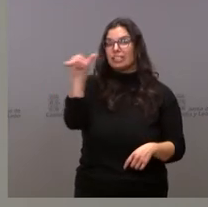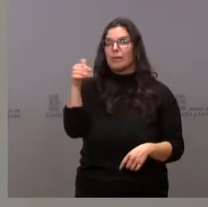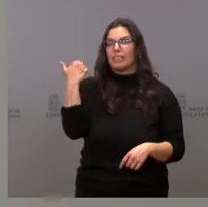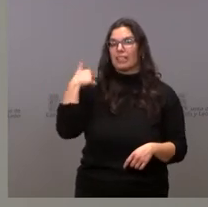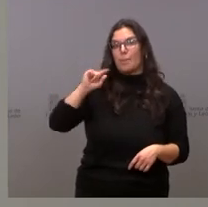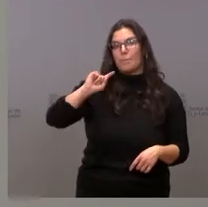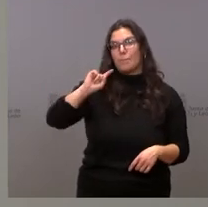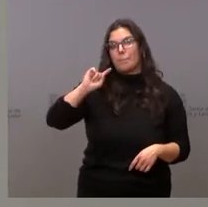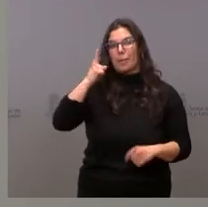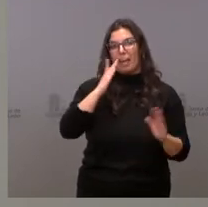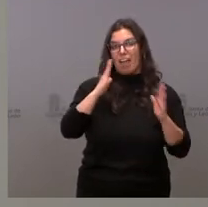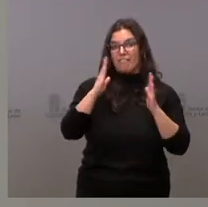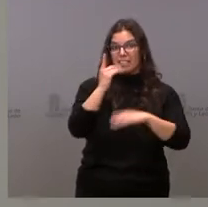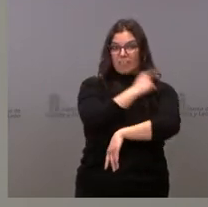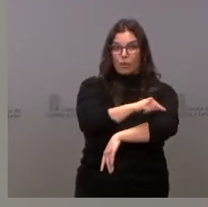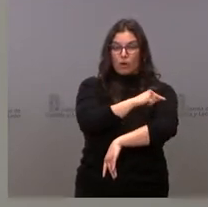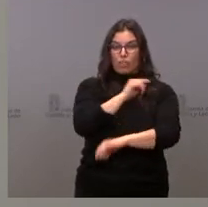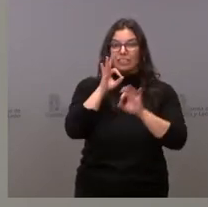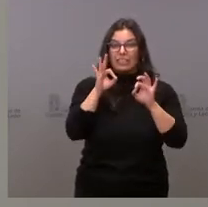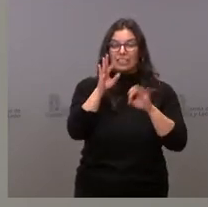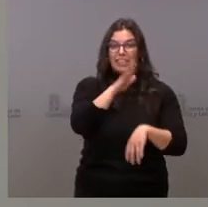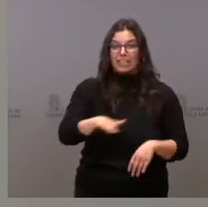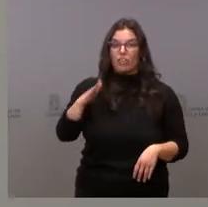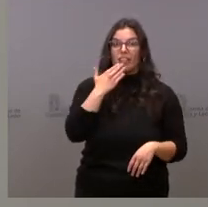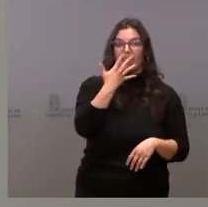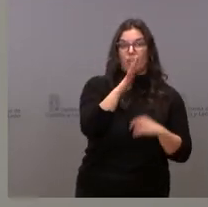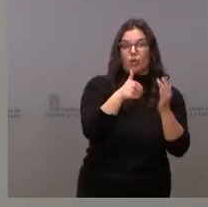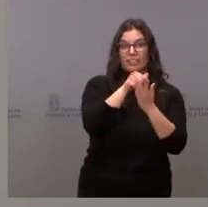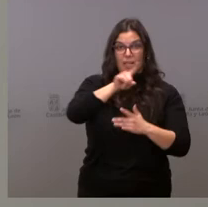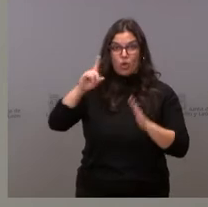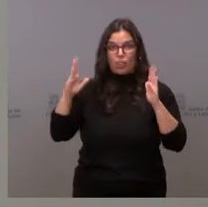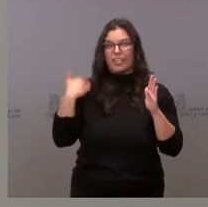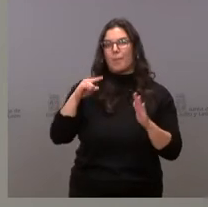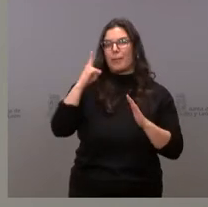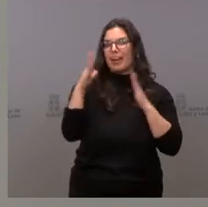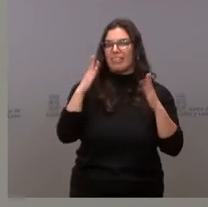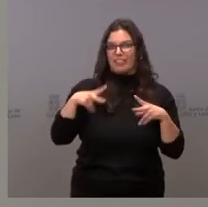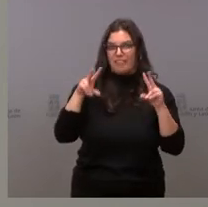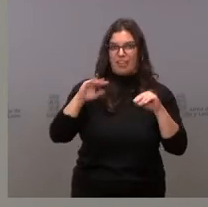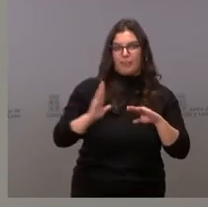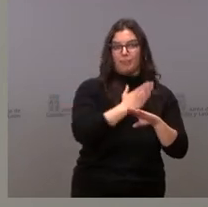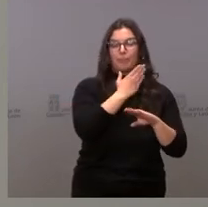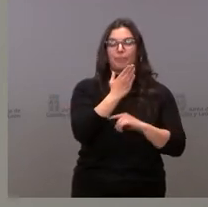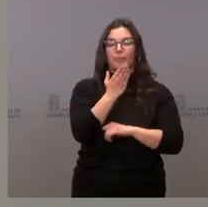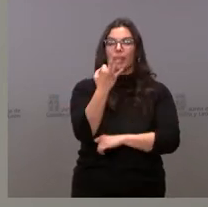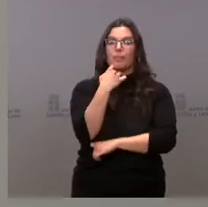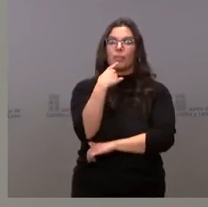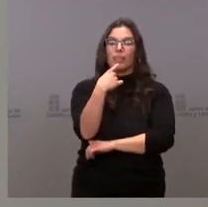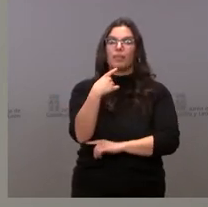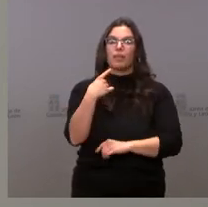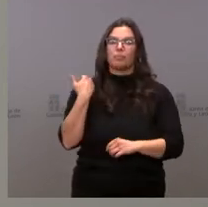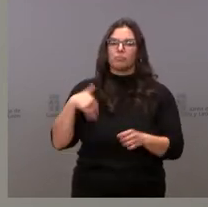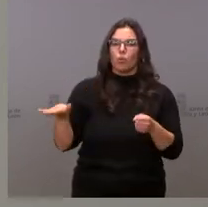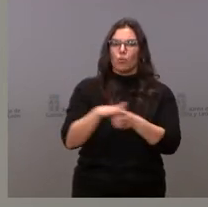primera fase de la vacunación de niños entre 5 y 11 años y decirles que tenemos una cobertura